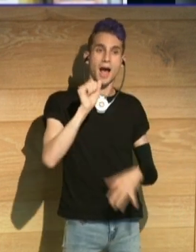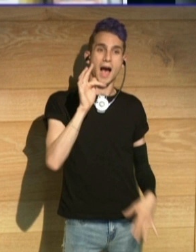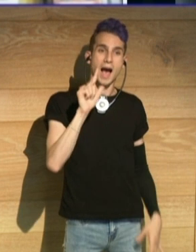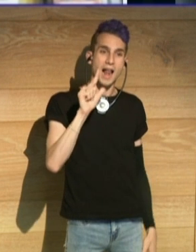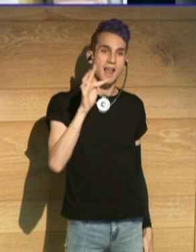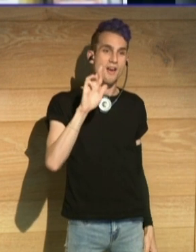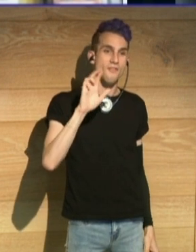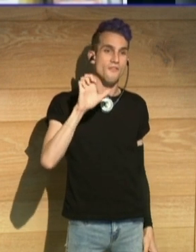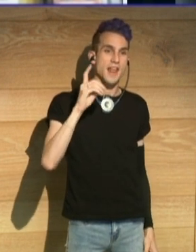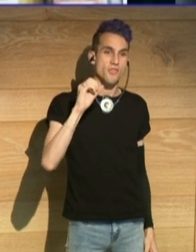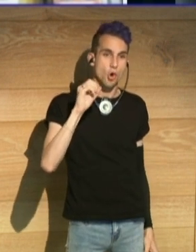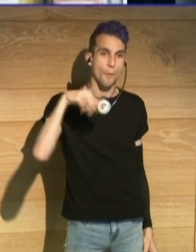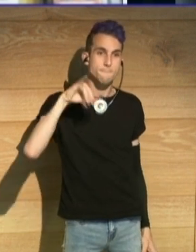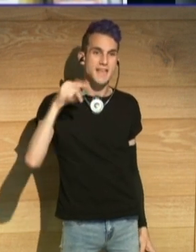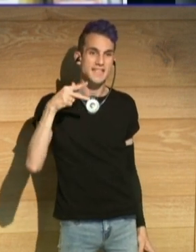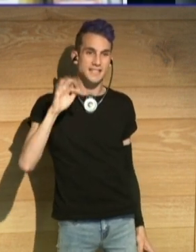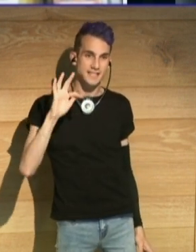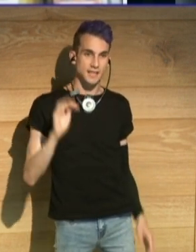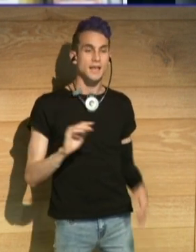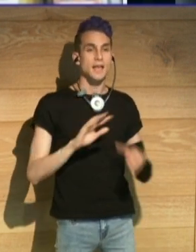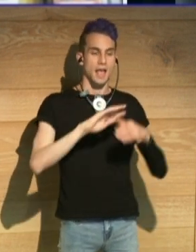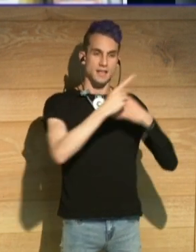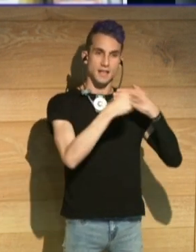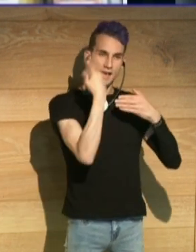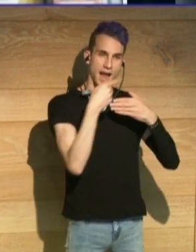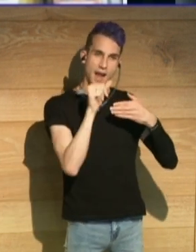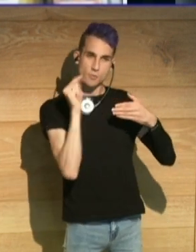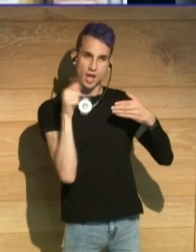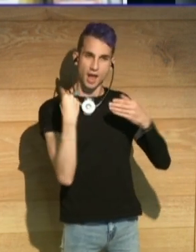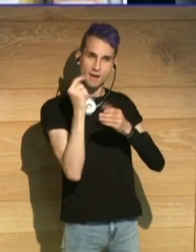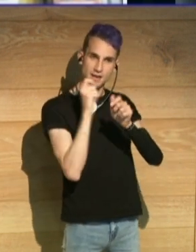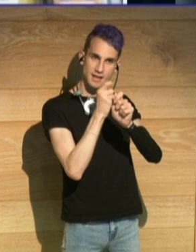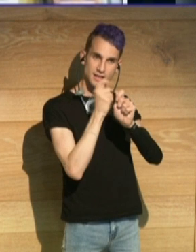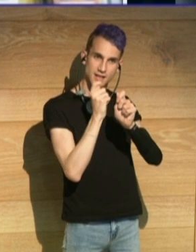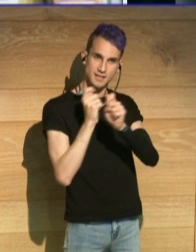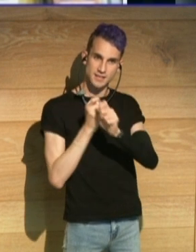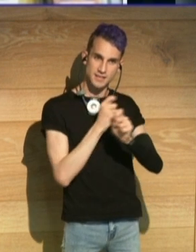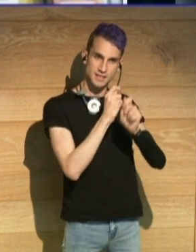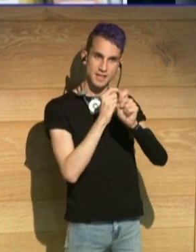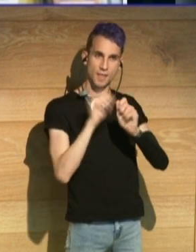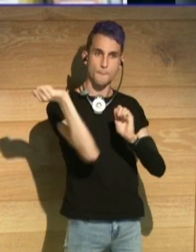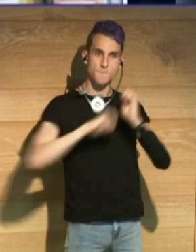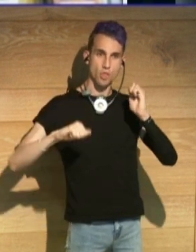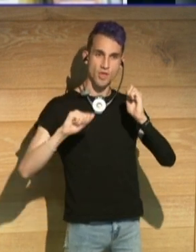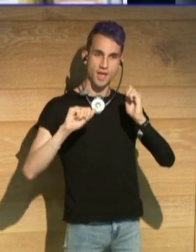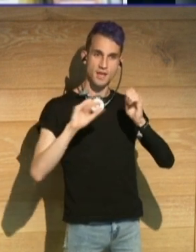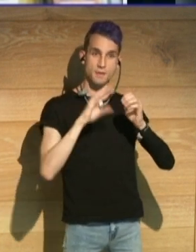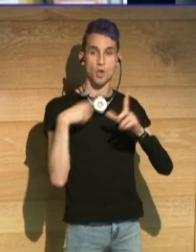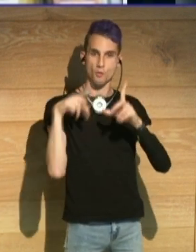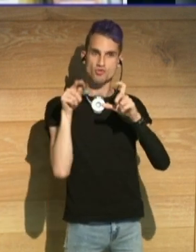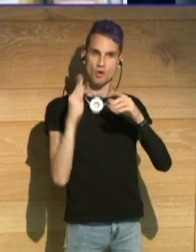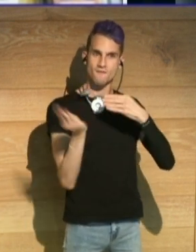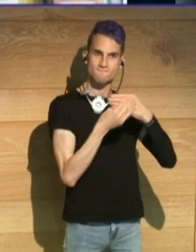máscara de bronce de la cara de Mussolini y es una máscara